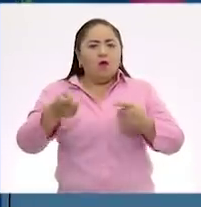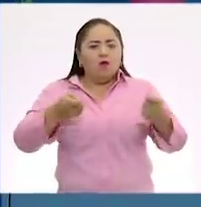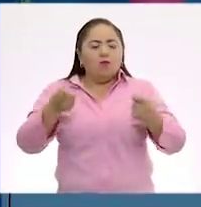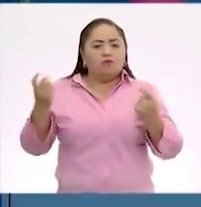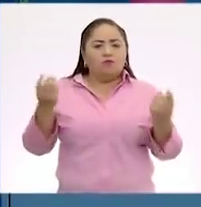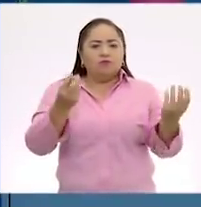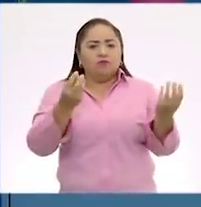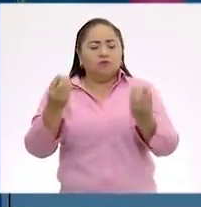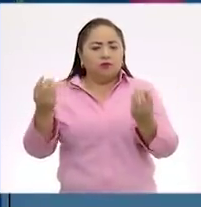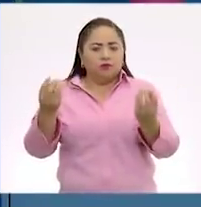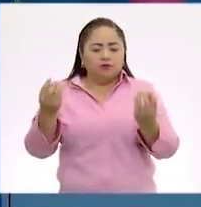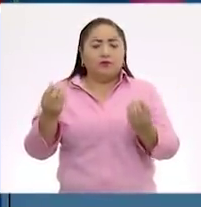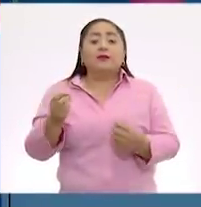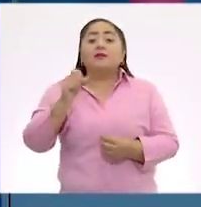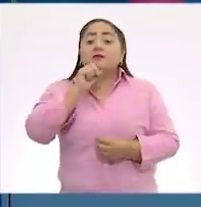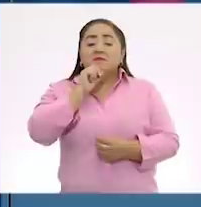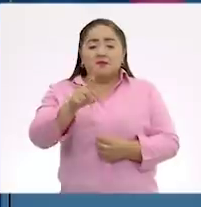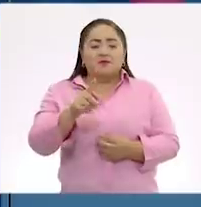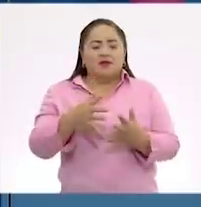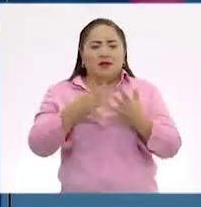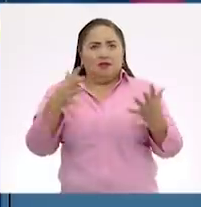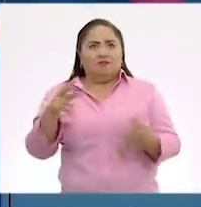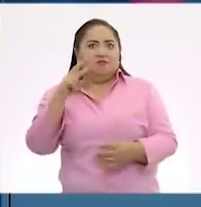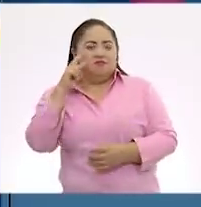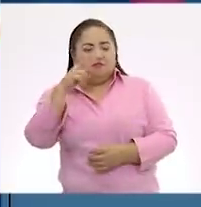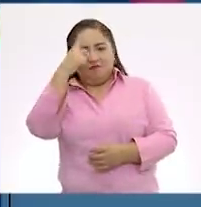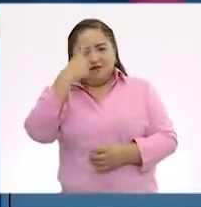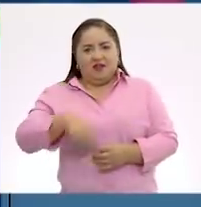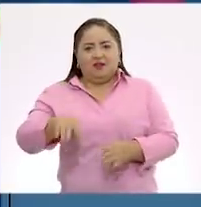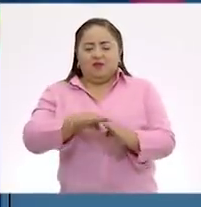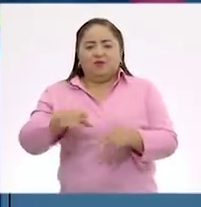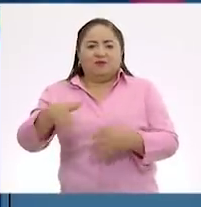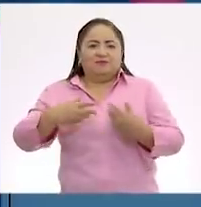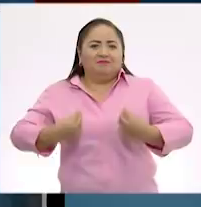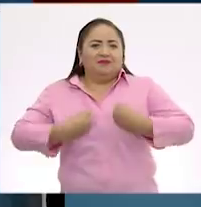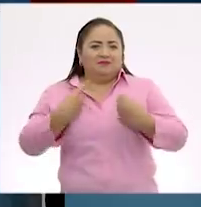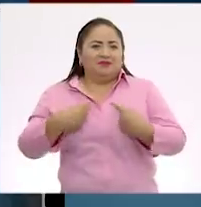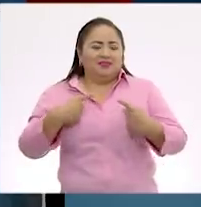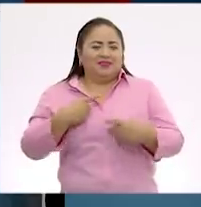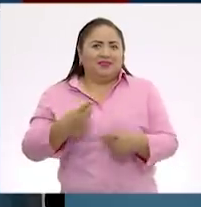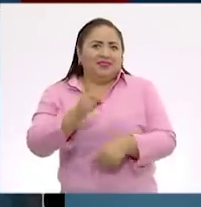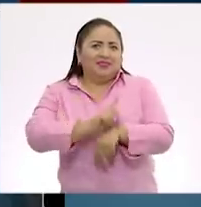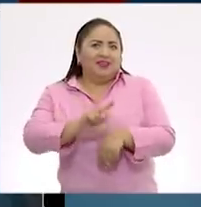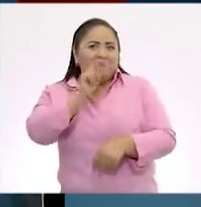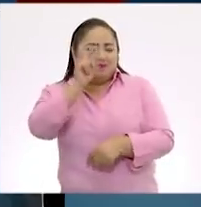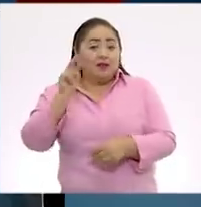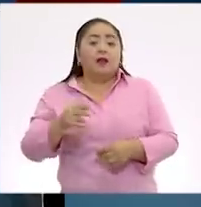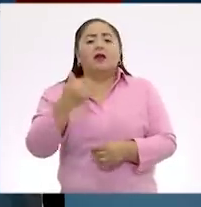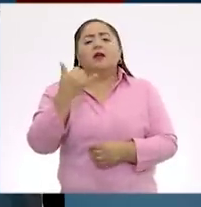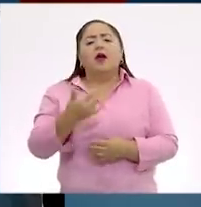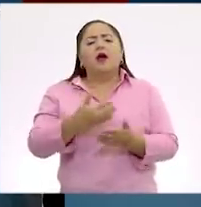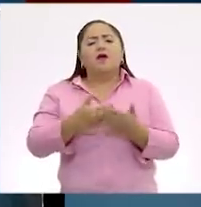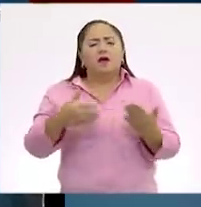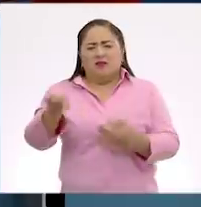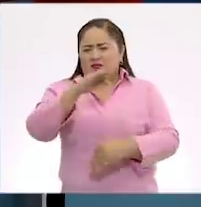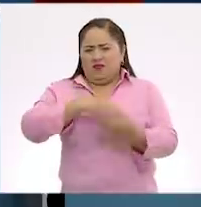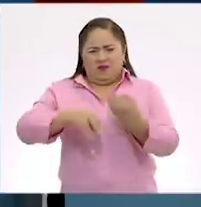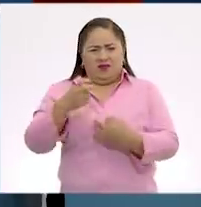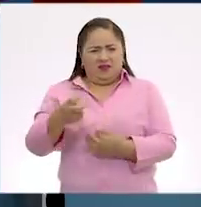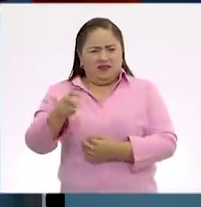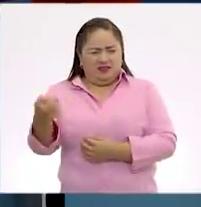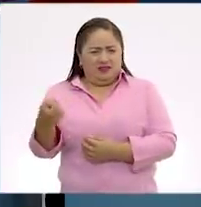manera que sea incluso bastante atractivo para nuestra visión. Muy bien. Y bueno, ¿qué te parece todo este tema